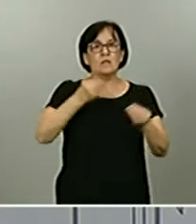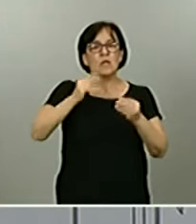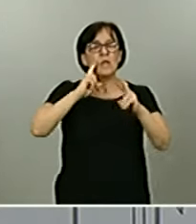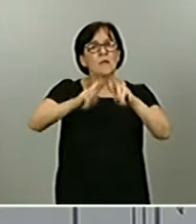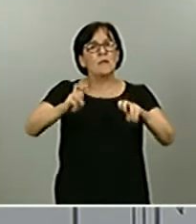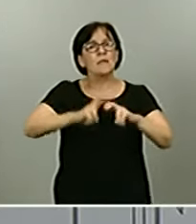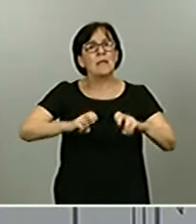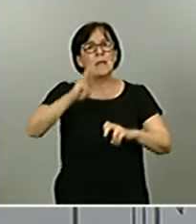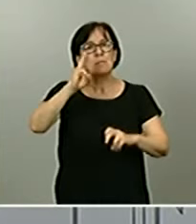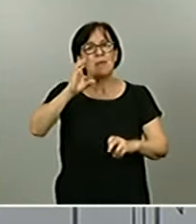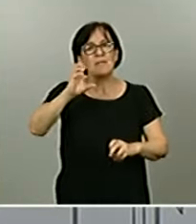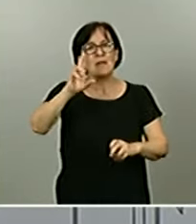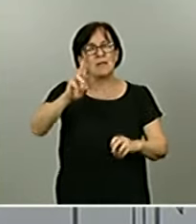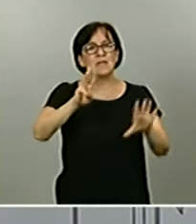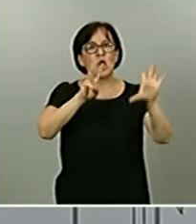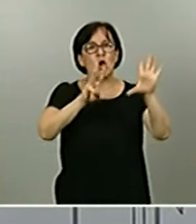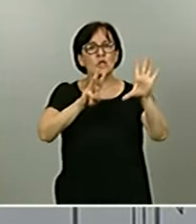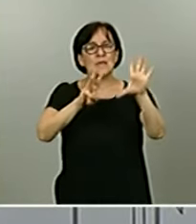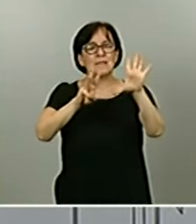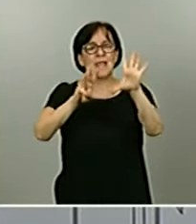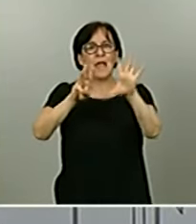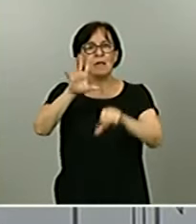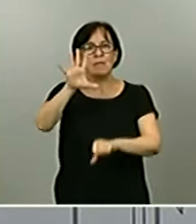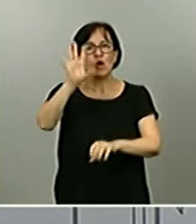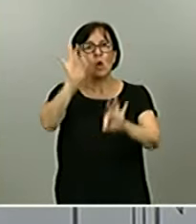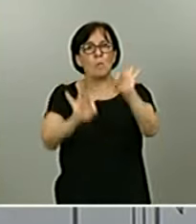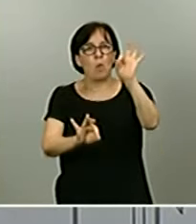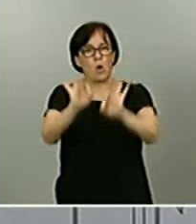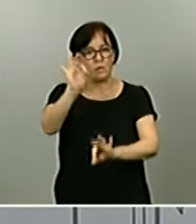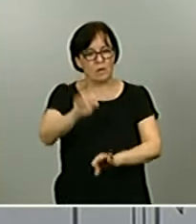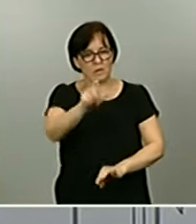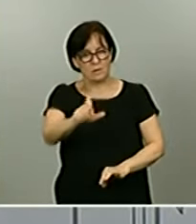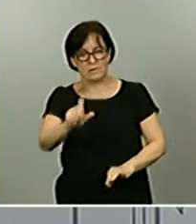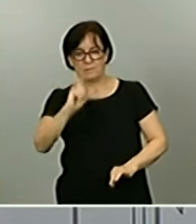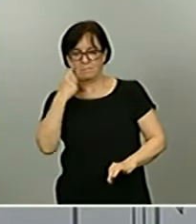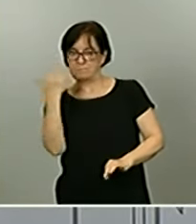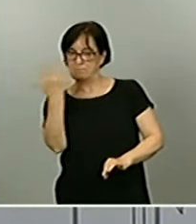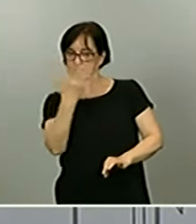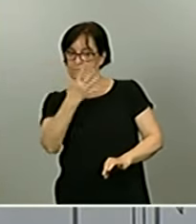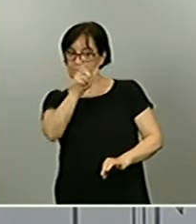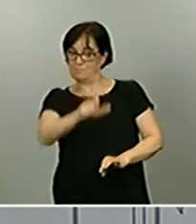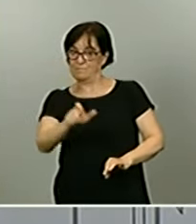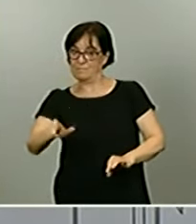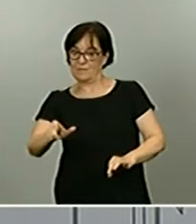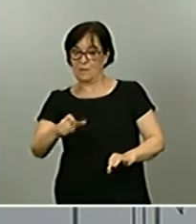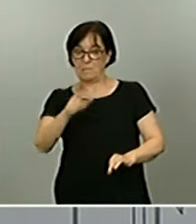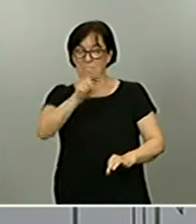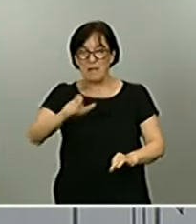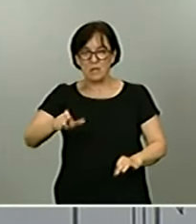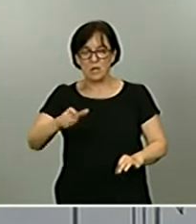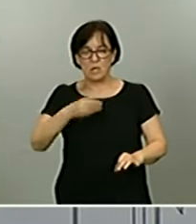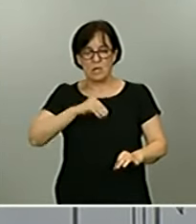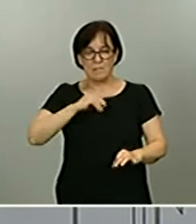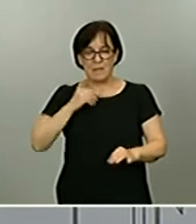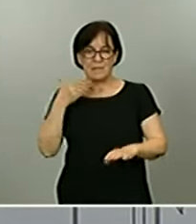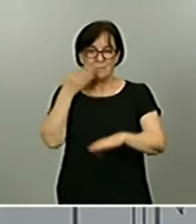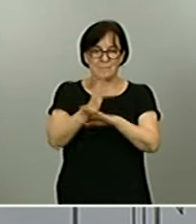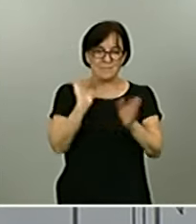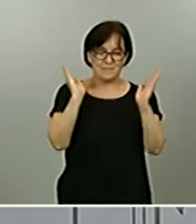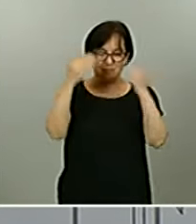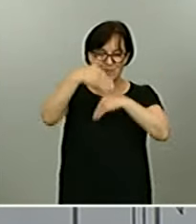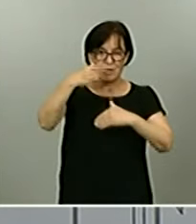al 85% de ellos. Es decir, de todas las personas en España que van a atención primaria y son identificadas